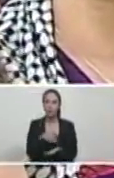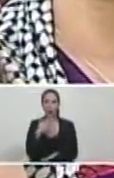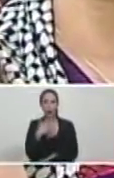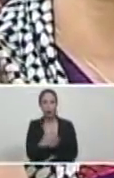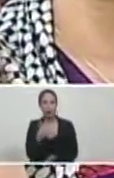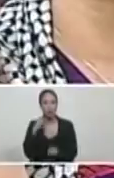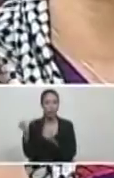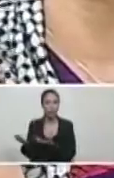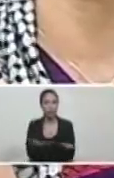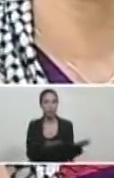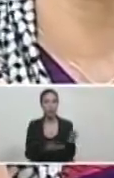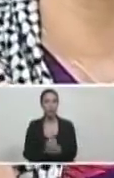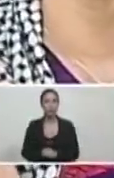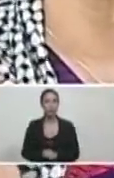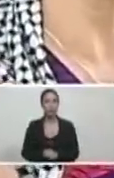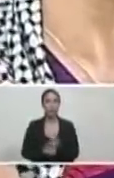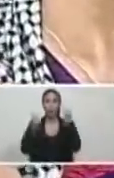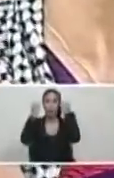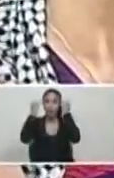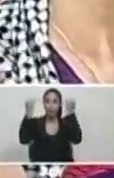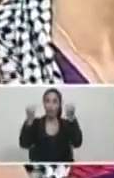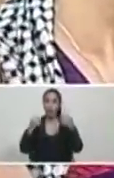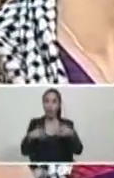esta tremenda idea,